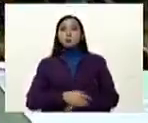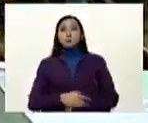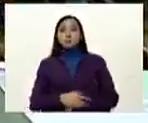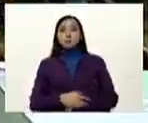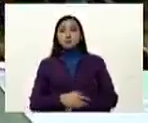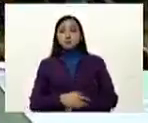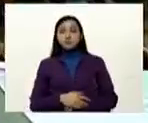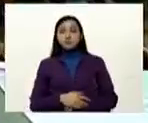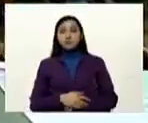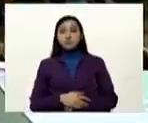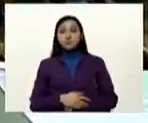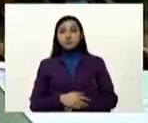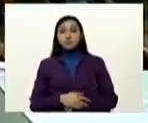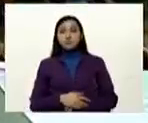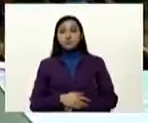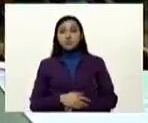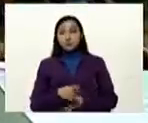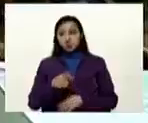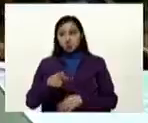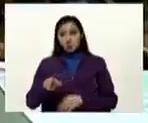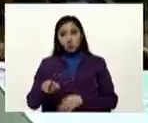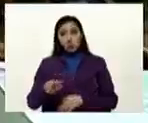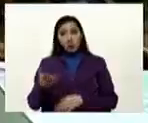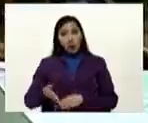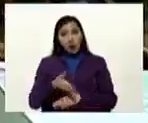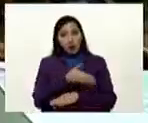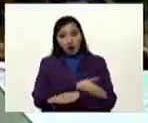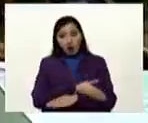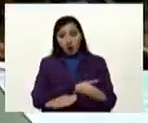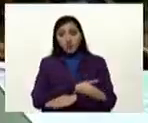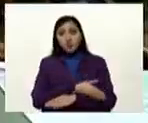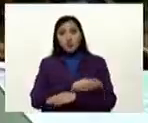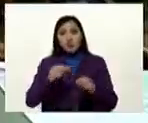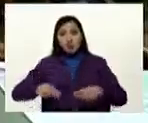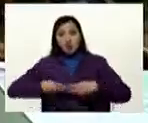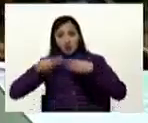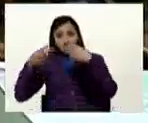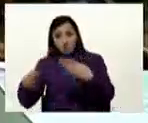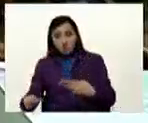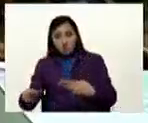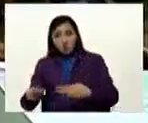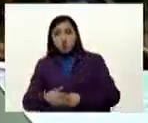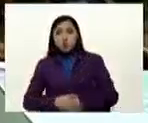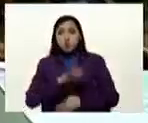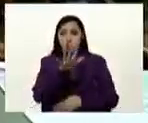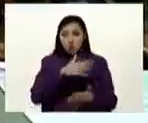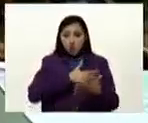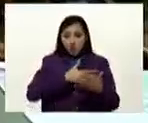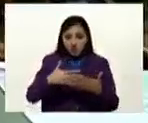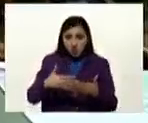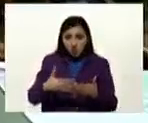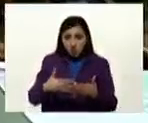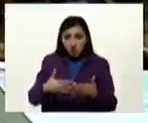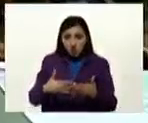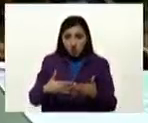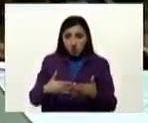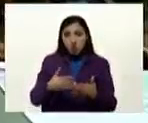Si algo le costaba a usted antes de la represión, 5 millones de bolívares,